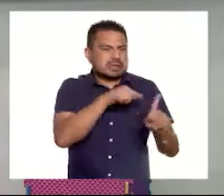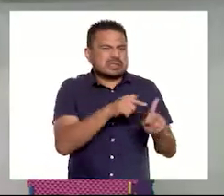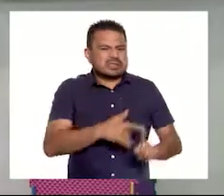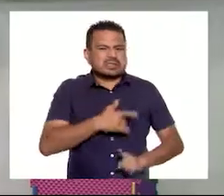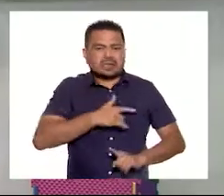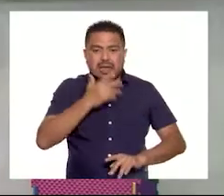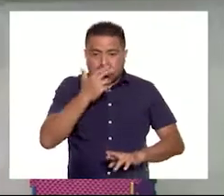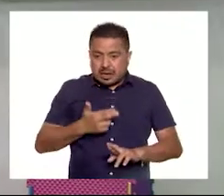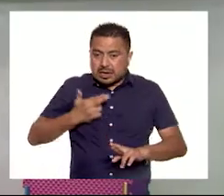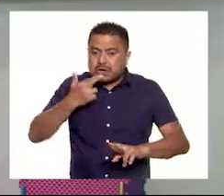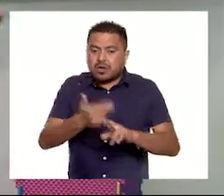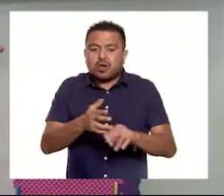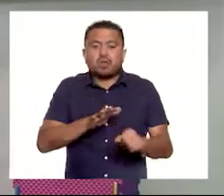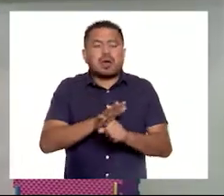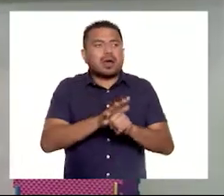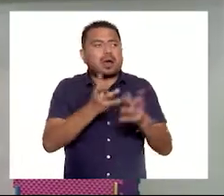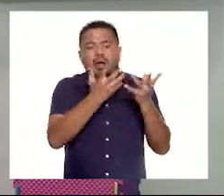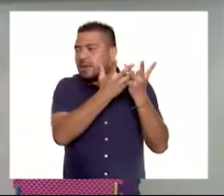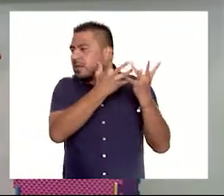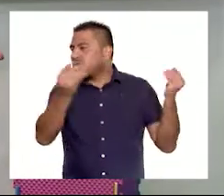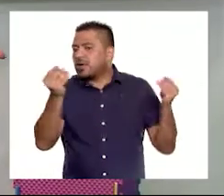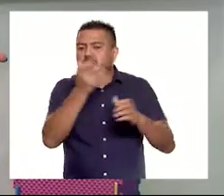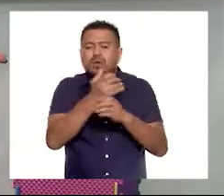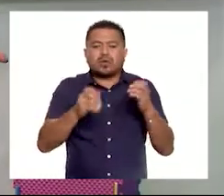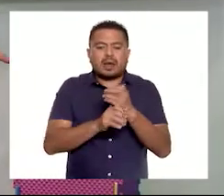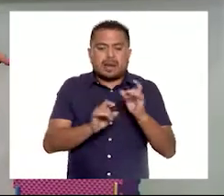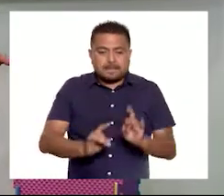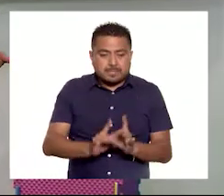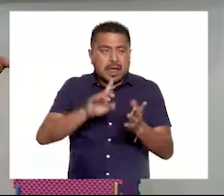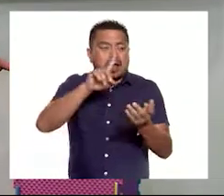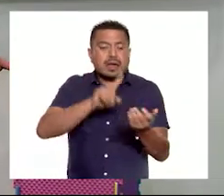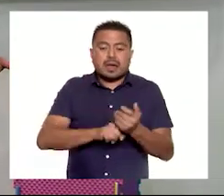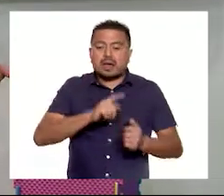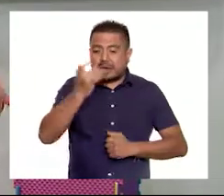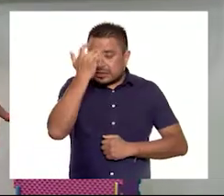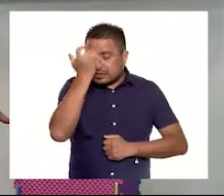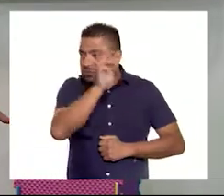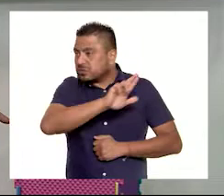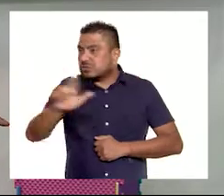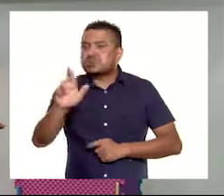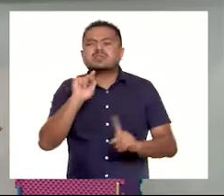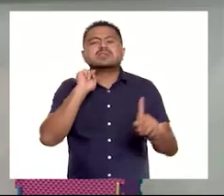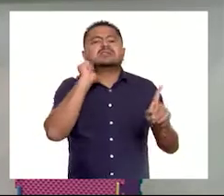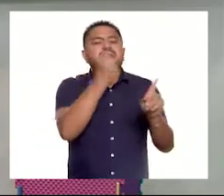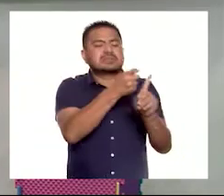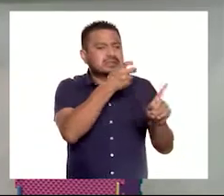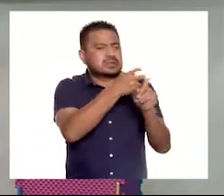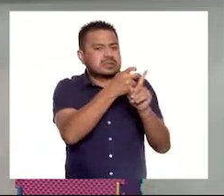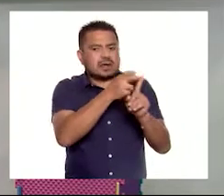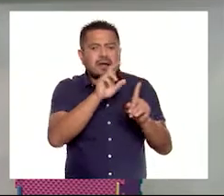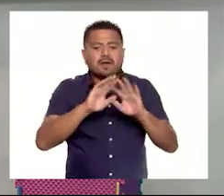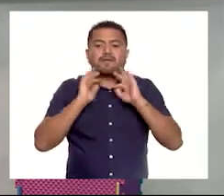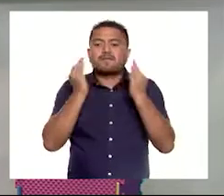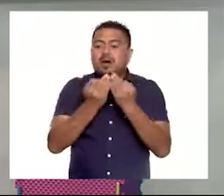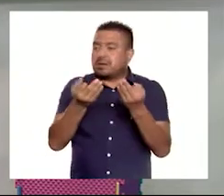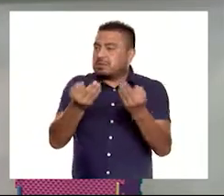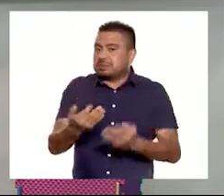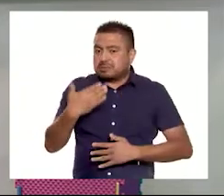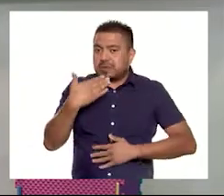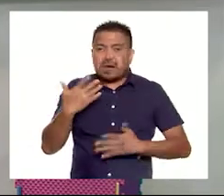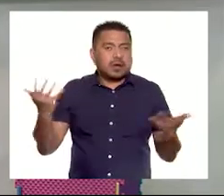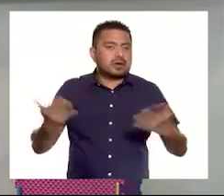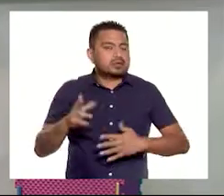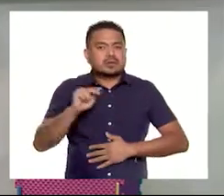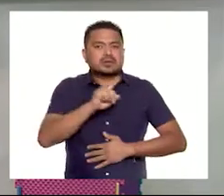sintió responsable de solucionar la situación que había causado porque reconoció que ese no era la forma correcta de